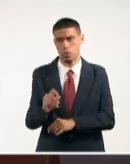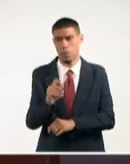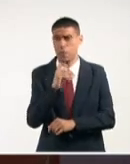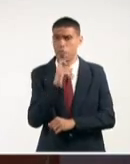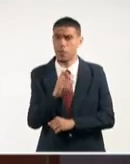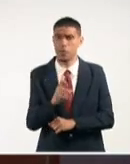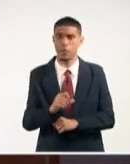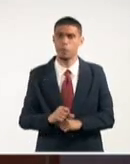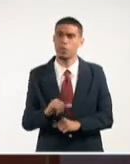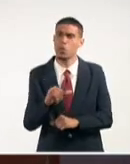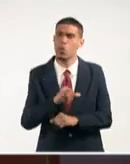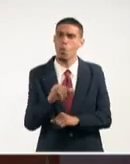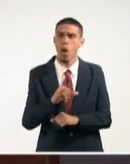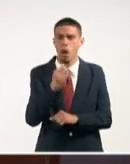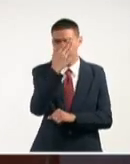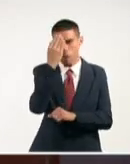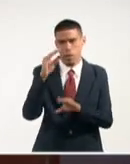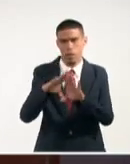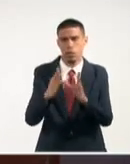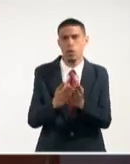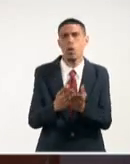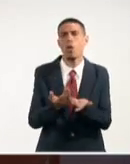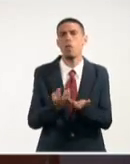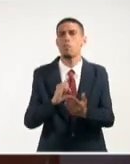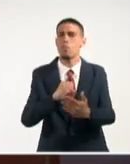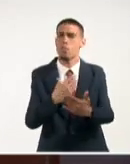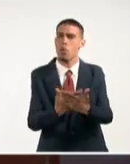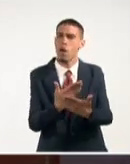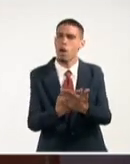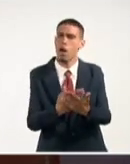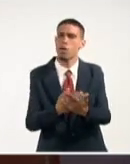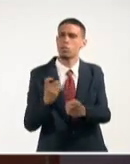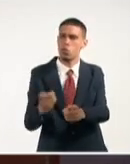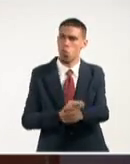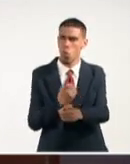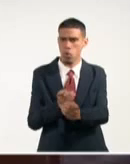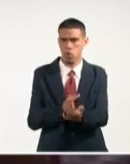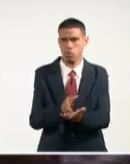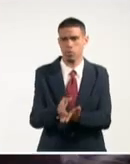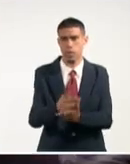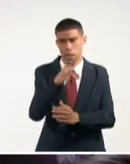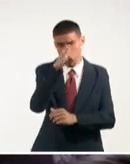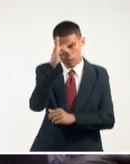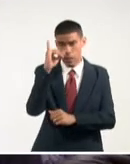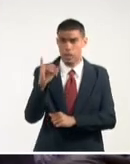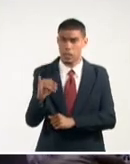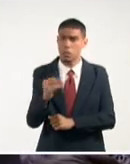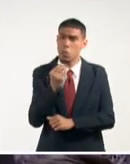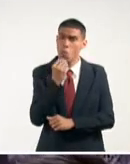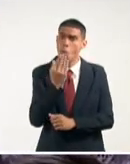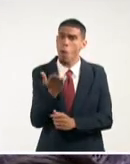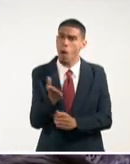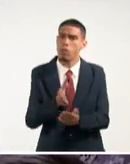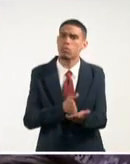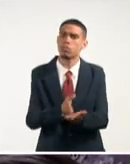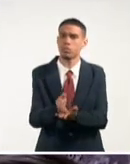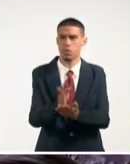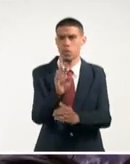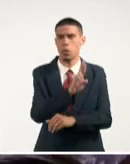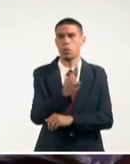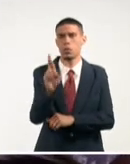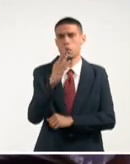ejemplo para otros pueblos de que sí es posible edificar una sociedad justa y